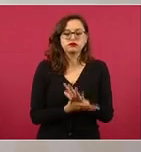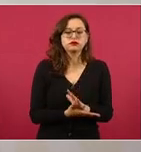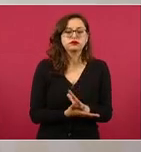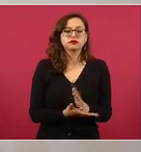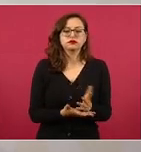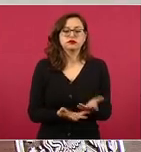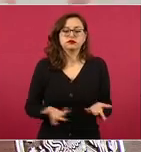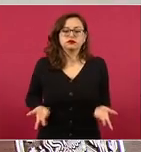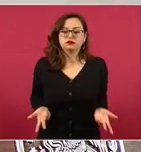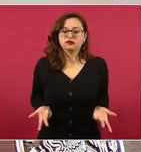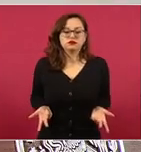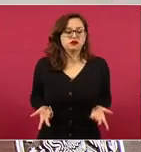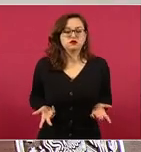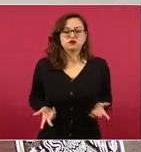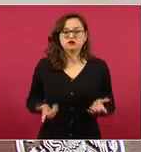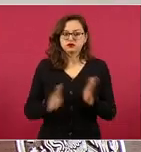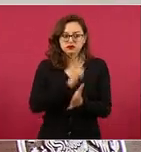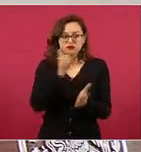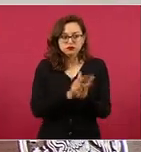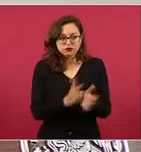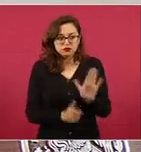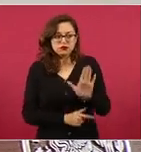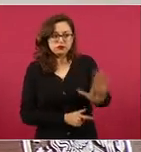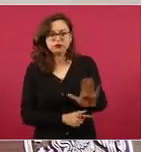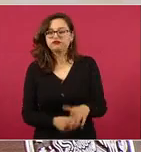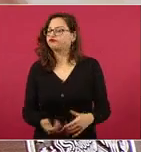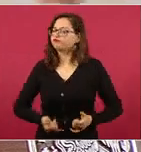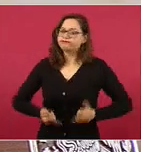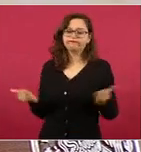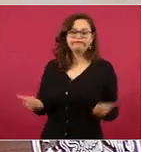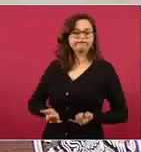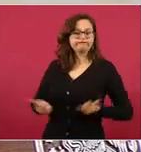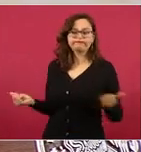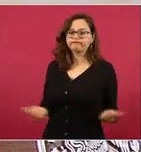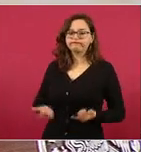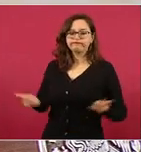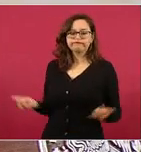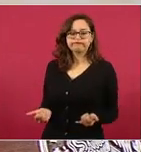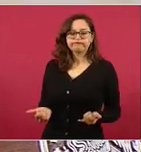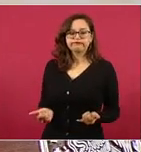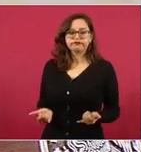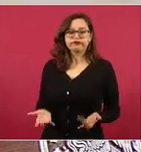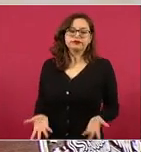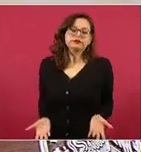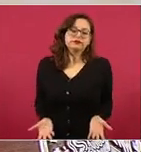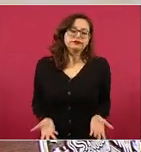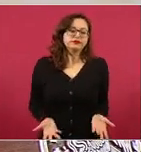no entran en razón. Yo espero que se entienda